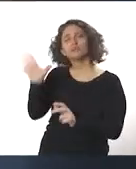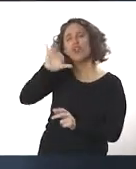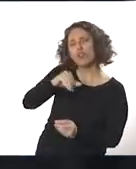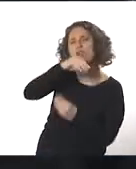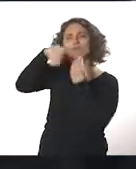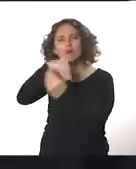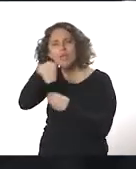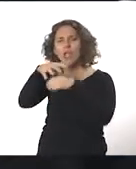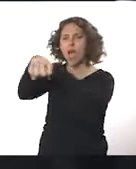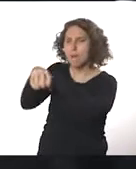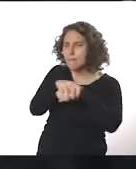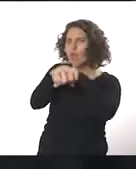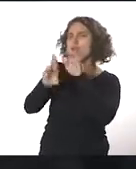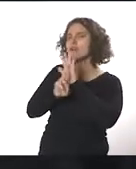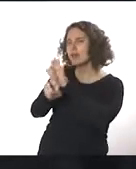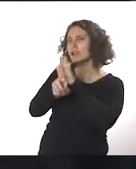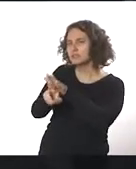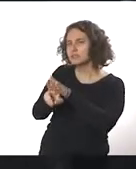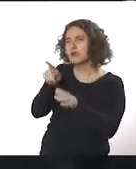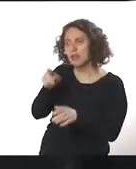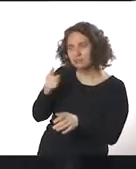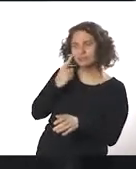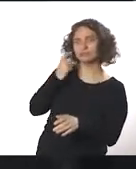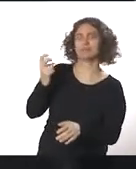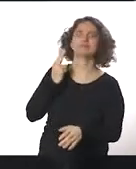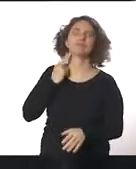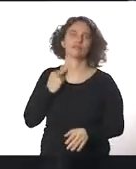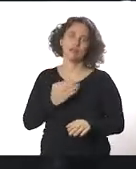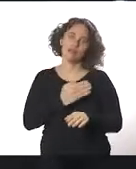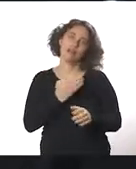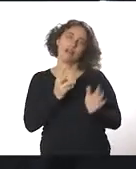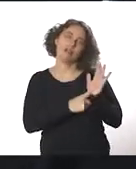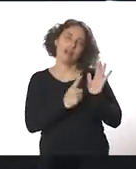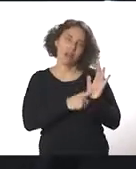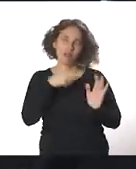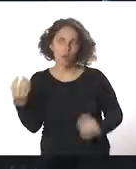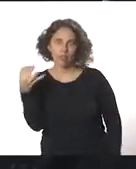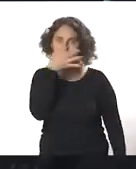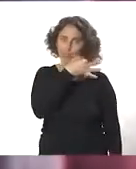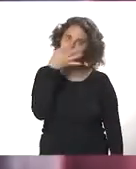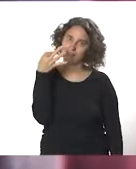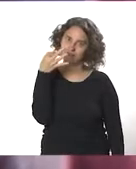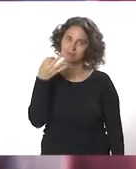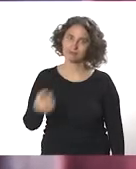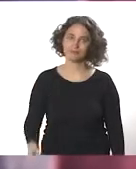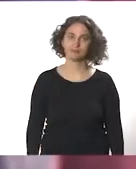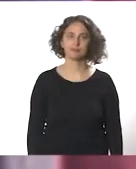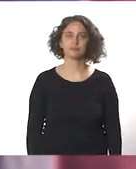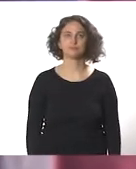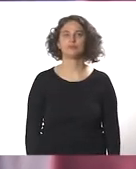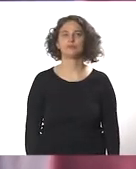Involucrarnos diariamente con familia, amigos y referentes es una buena manera de prevenir el consumo de cannabis u otras drogas.